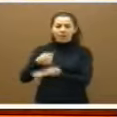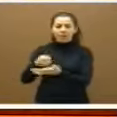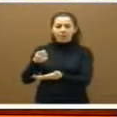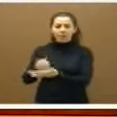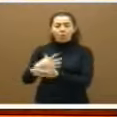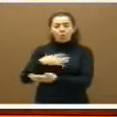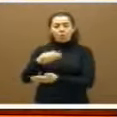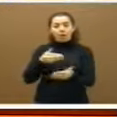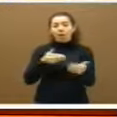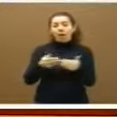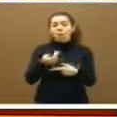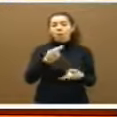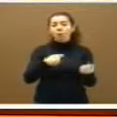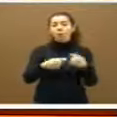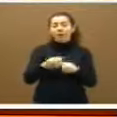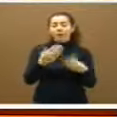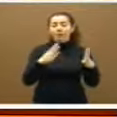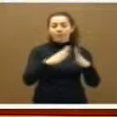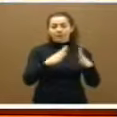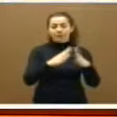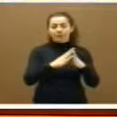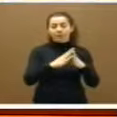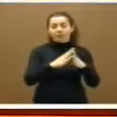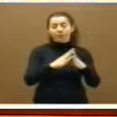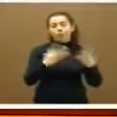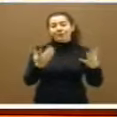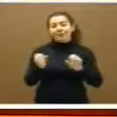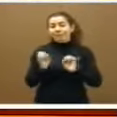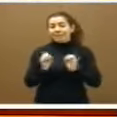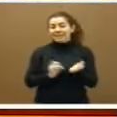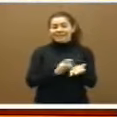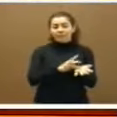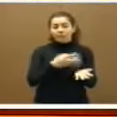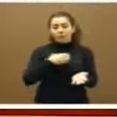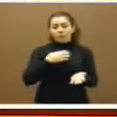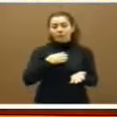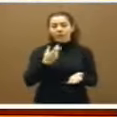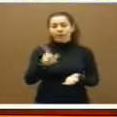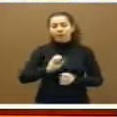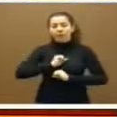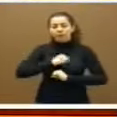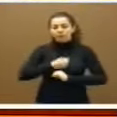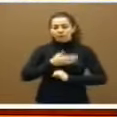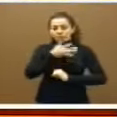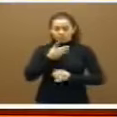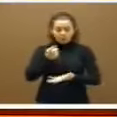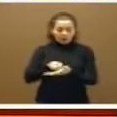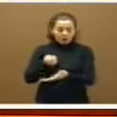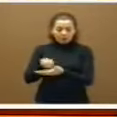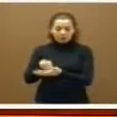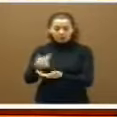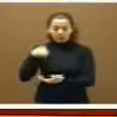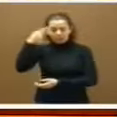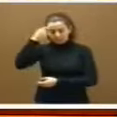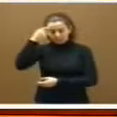puedan adquirir la vivienda en propiedad y así evitar el desahucio o la situación de agonía de que, a pesar de estar al día en sus obligaciones, puedan